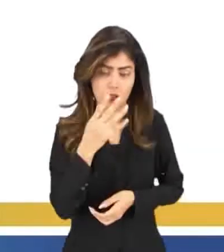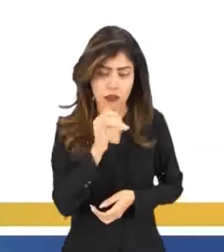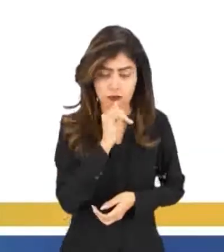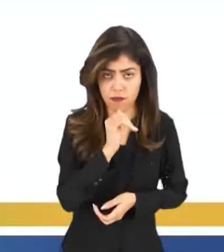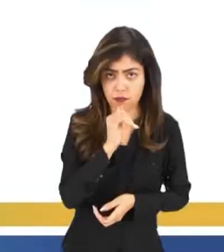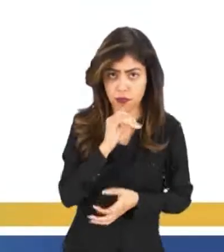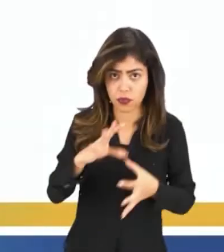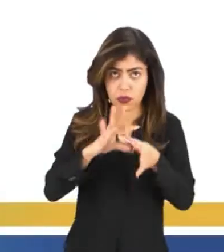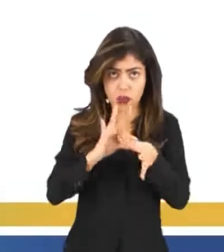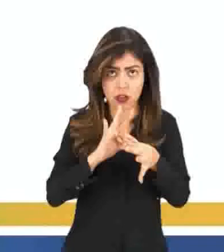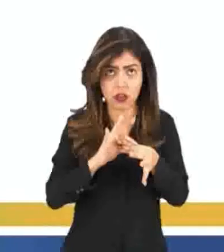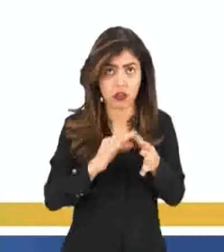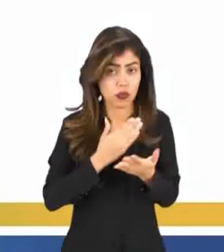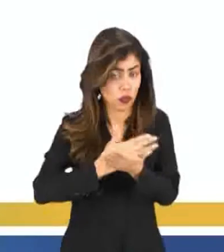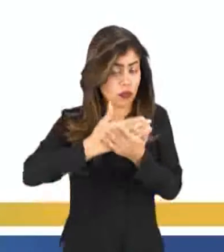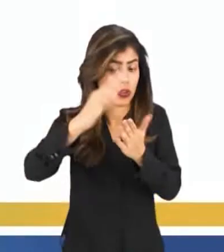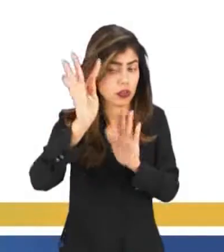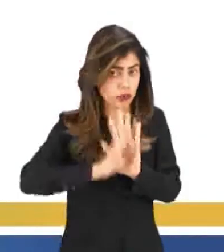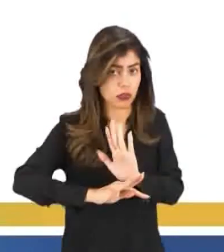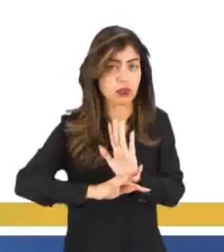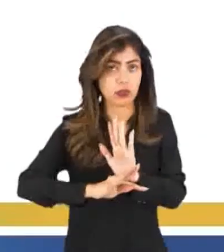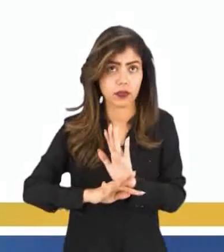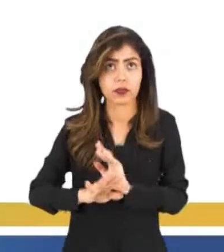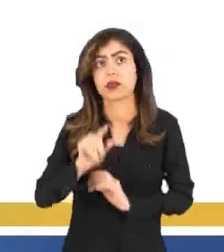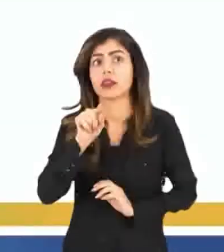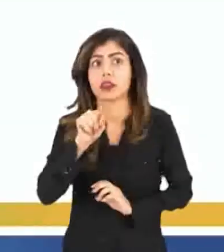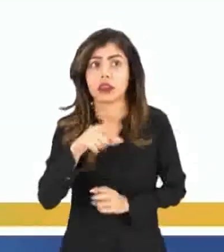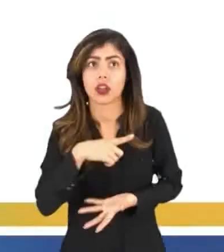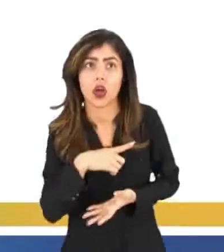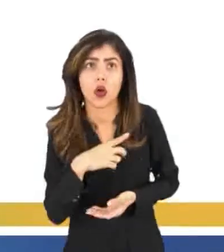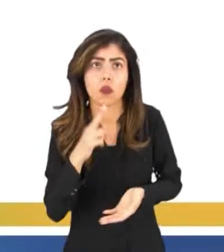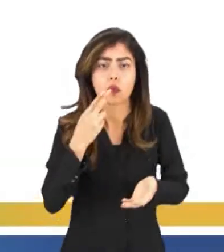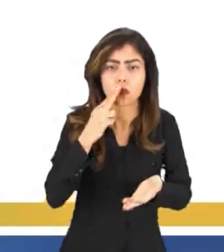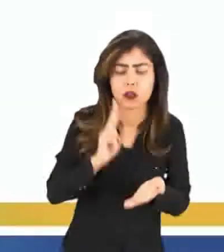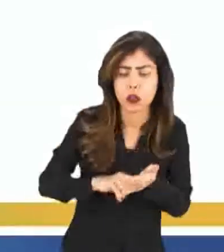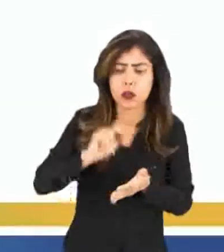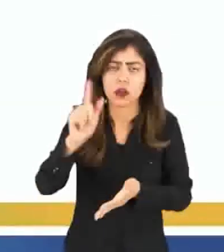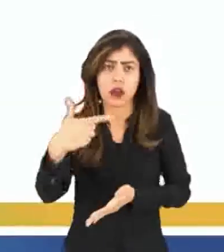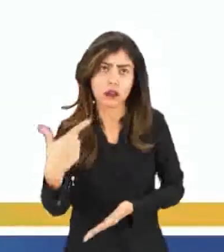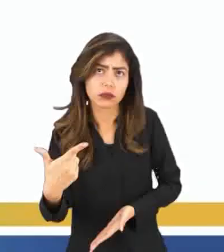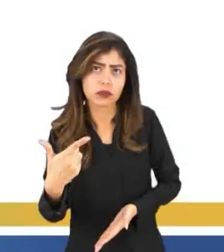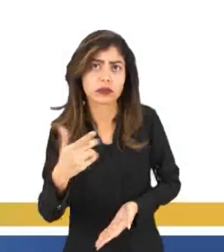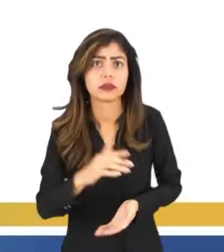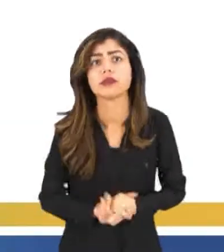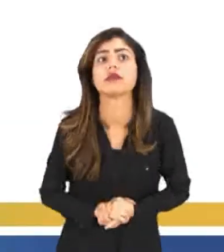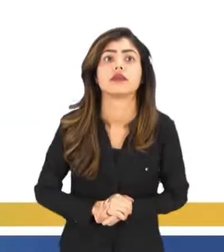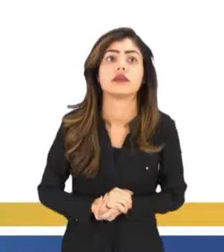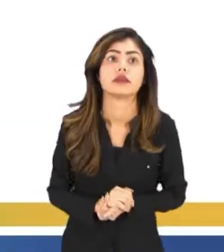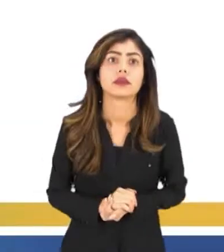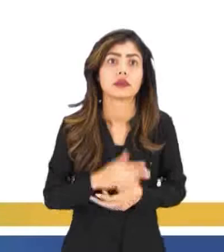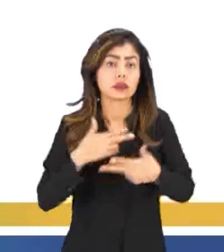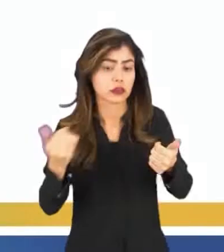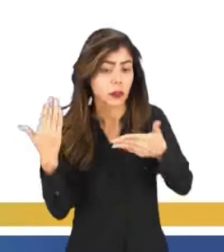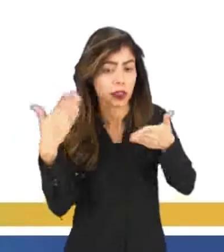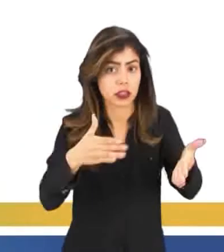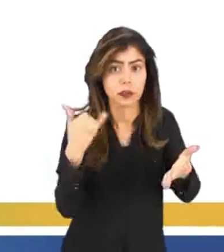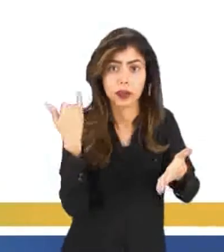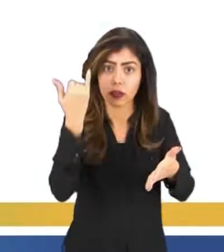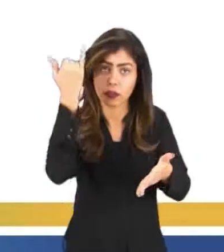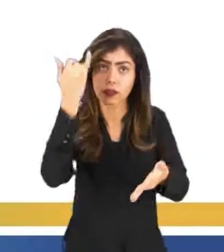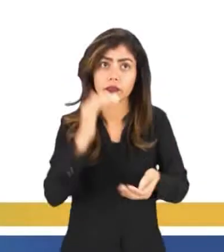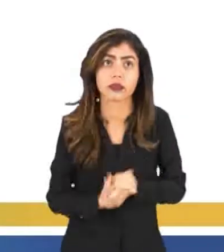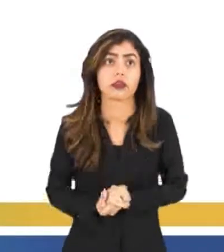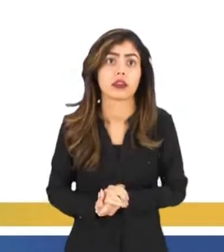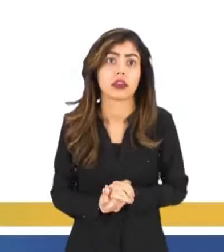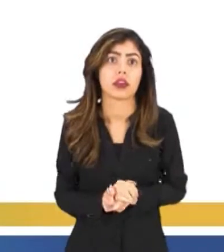que están 373 ejemplos de conectores de introducción de un motivo destacar de nuevo otro que